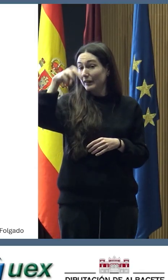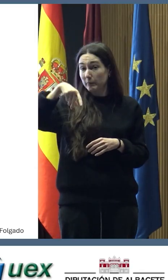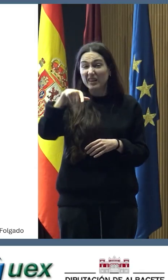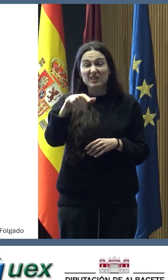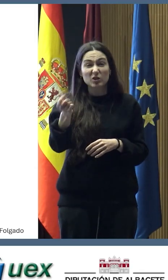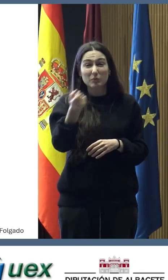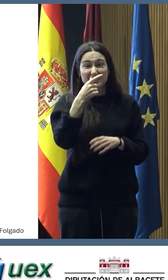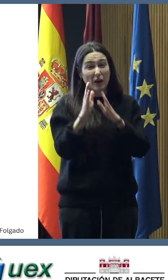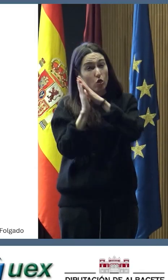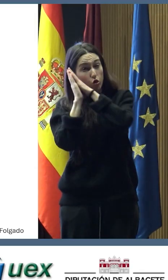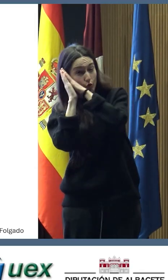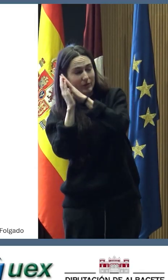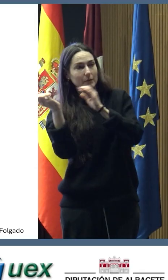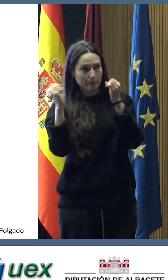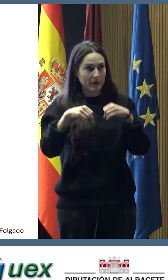dormir, más o menos,